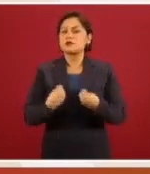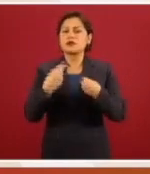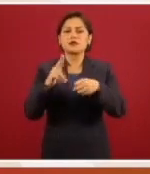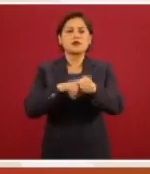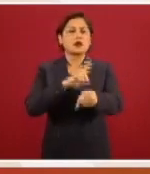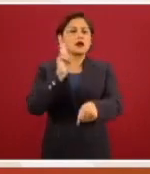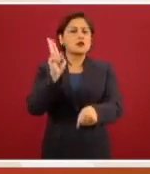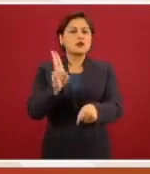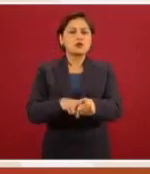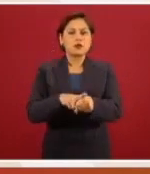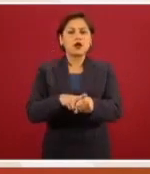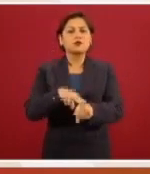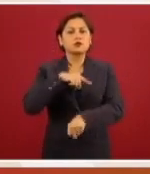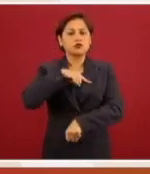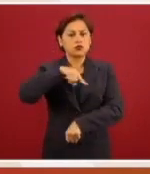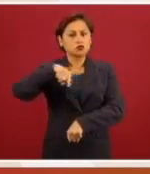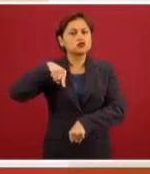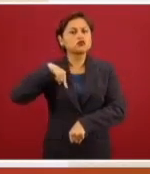Venceremos al coronavirus,